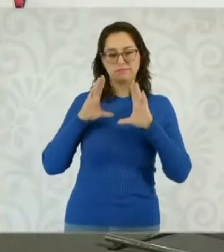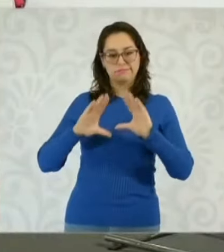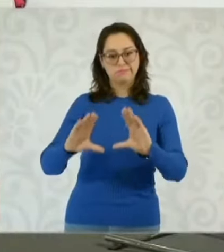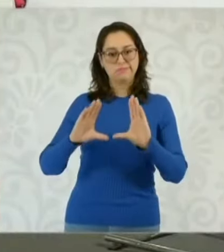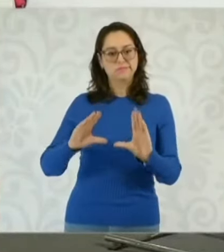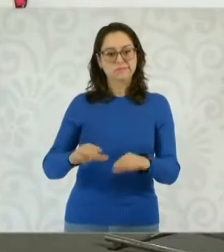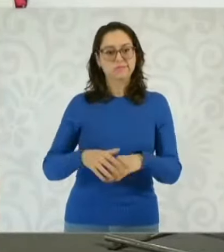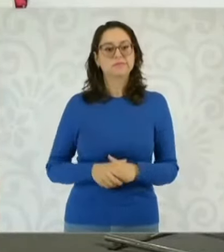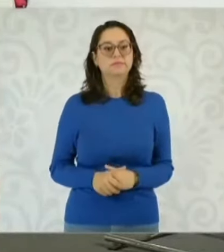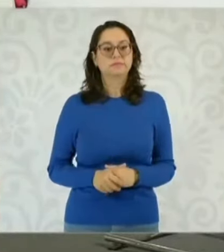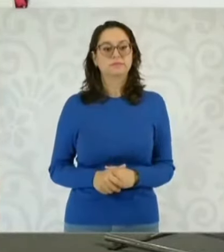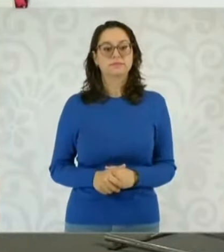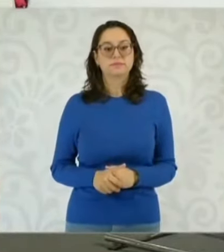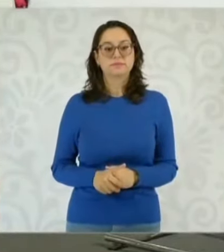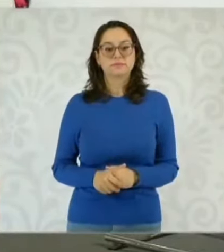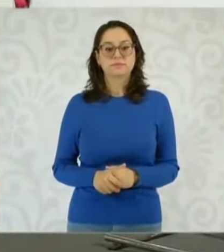favor.